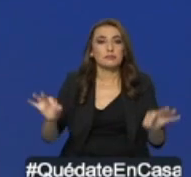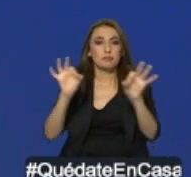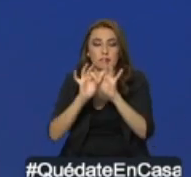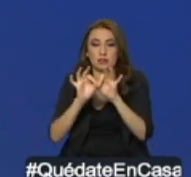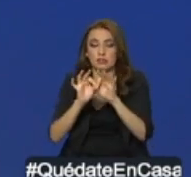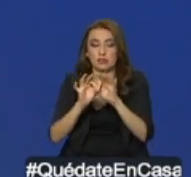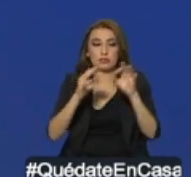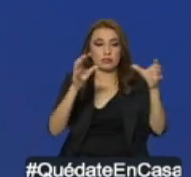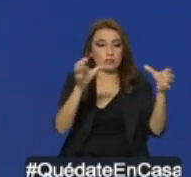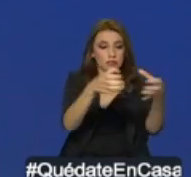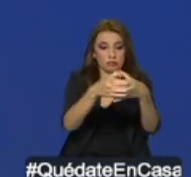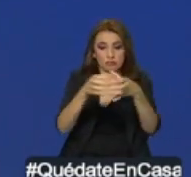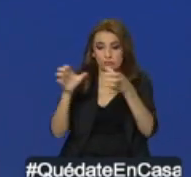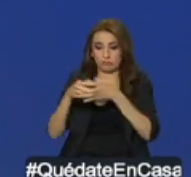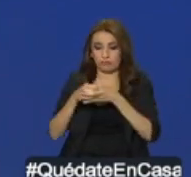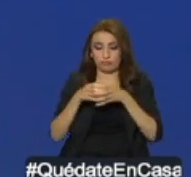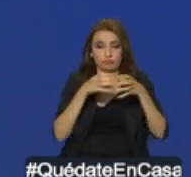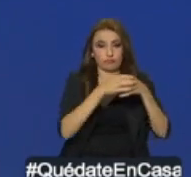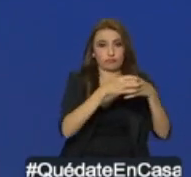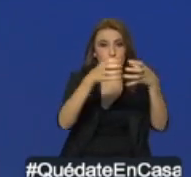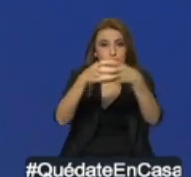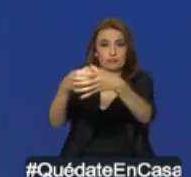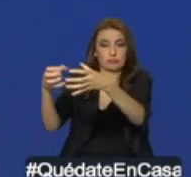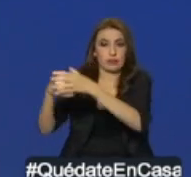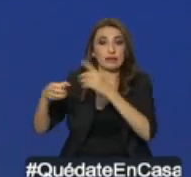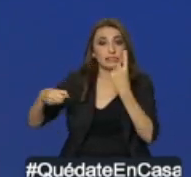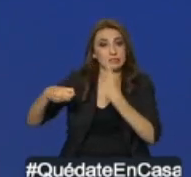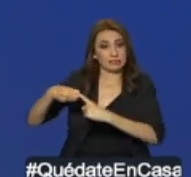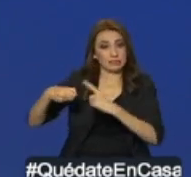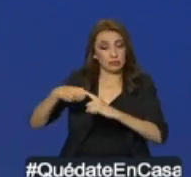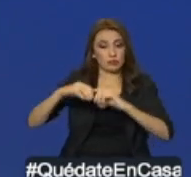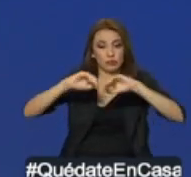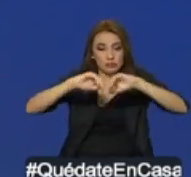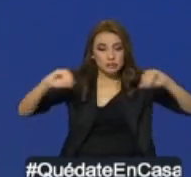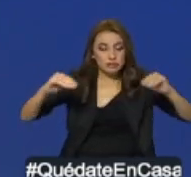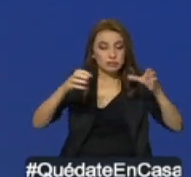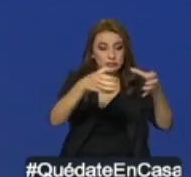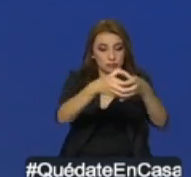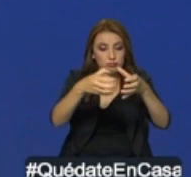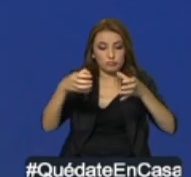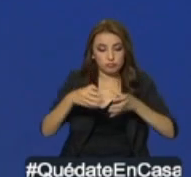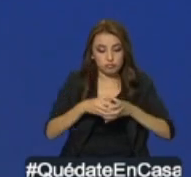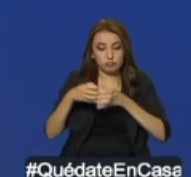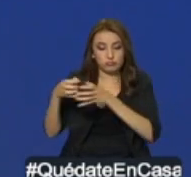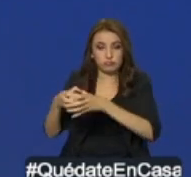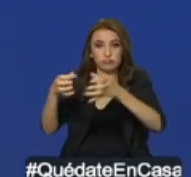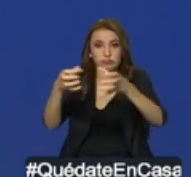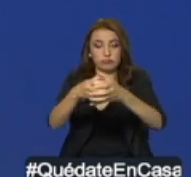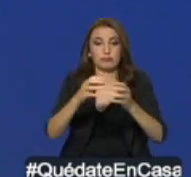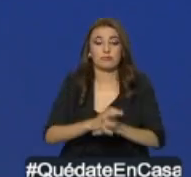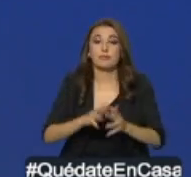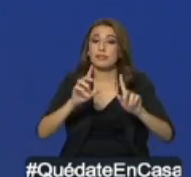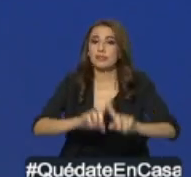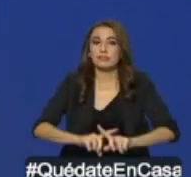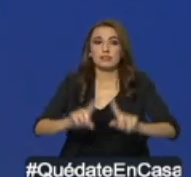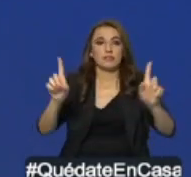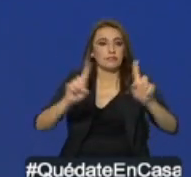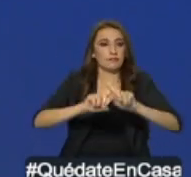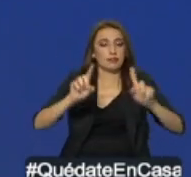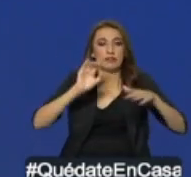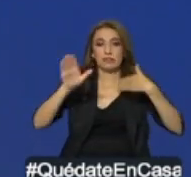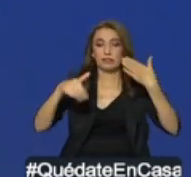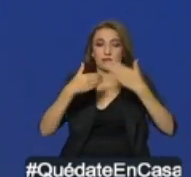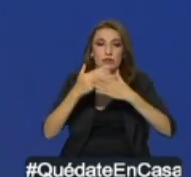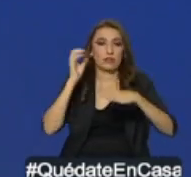sectorización inteligente porque cada situación en el país es diferente a nivel nacional poco a poco